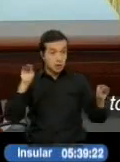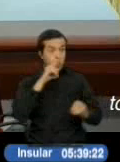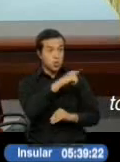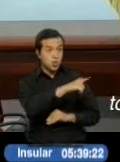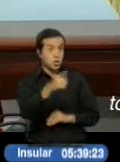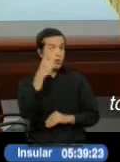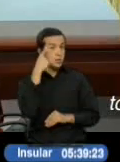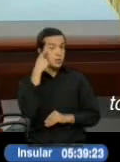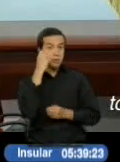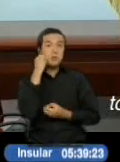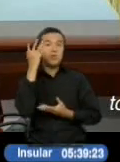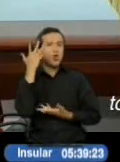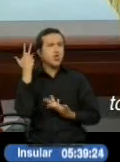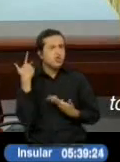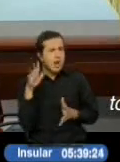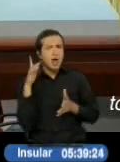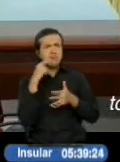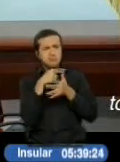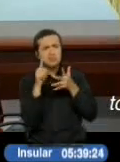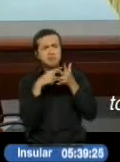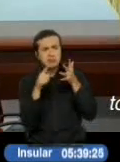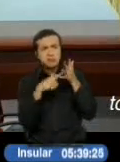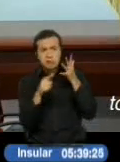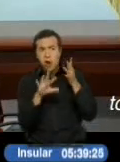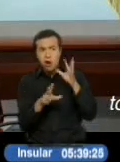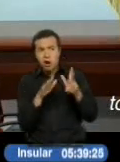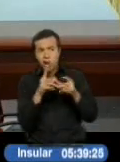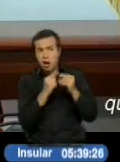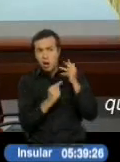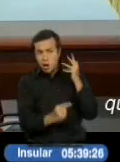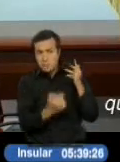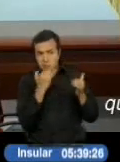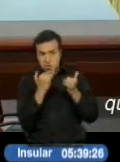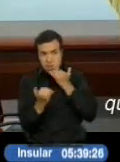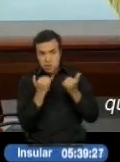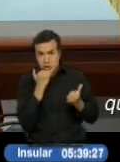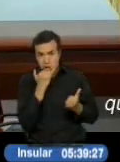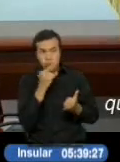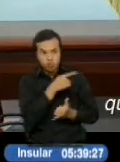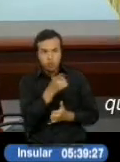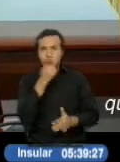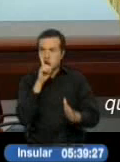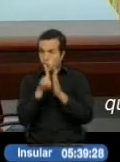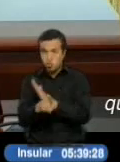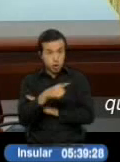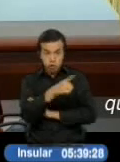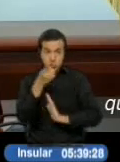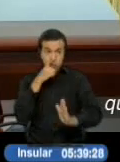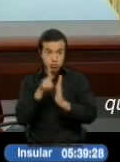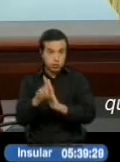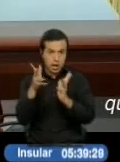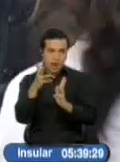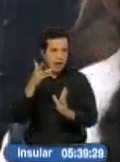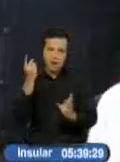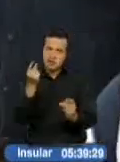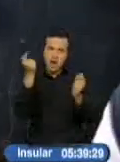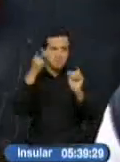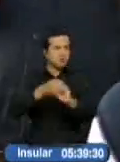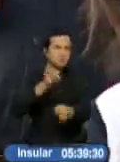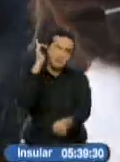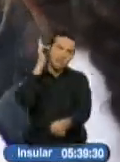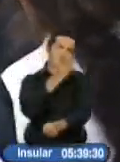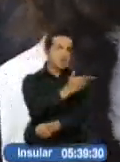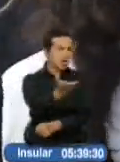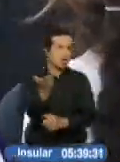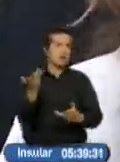pongan de manifiesto todas las irregularidades, que son muchas, y que de no hacerlo que presenten inmediatamente su renuncia. Para el jefe de